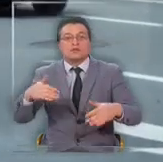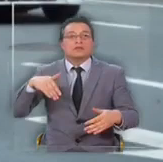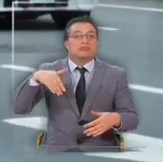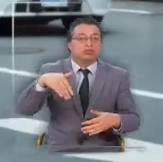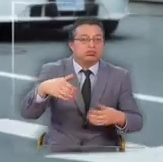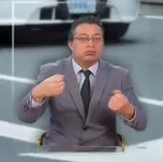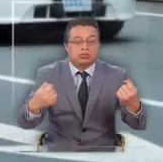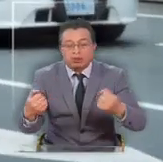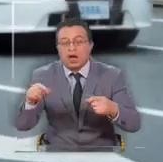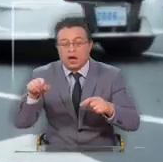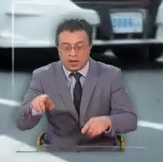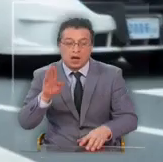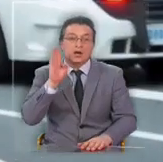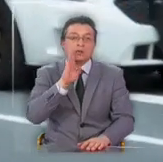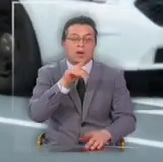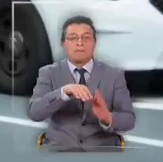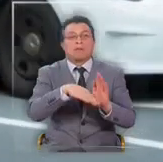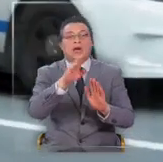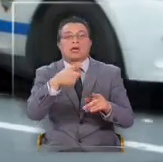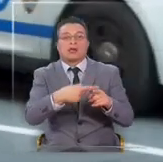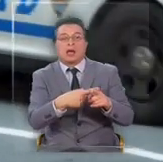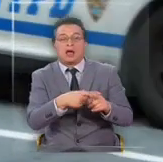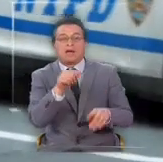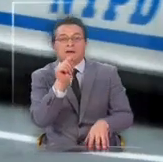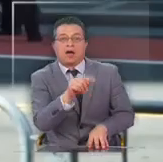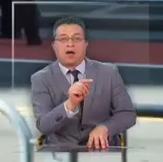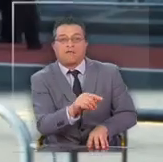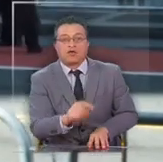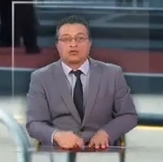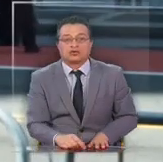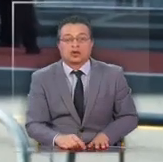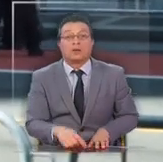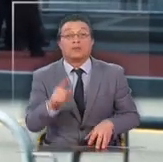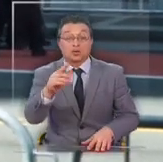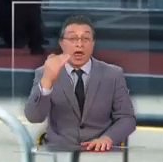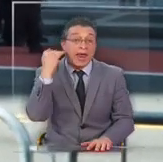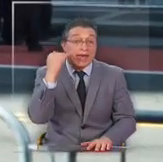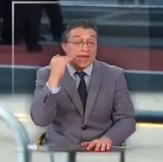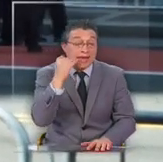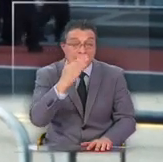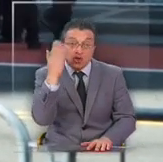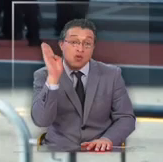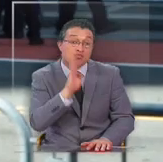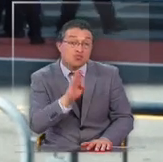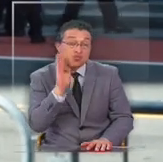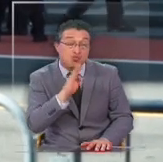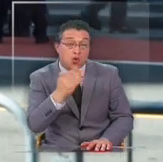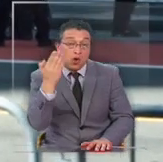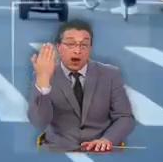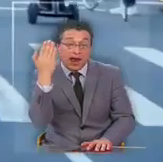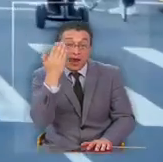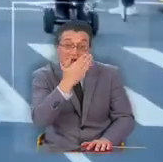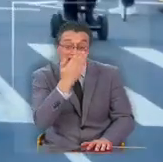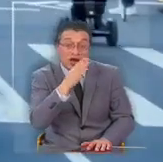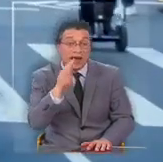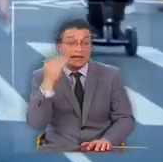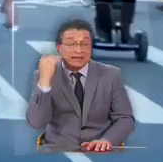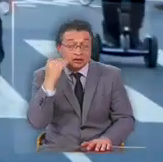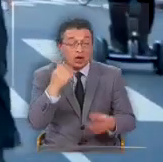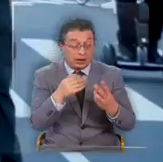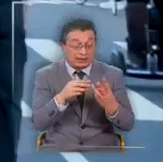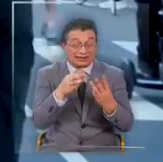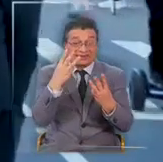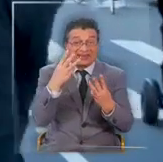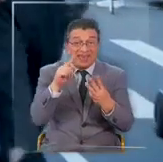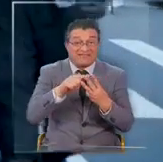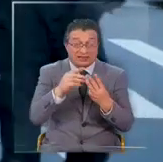ese tipo de situaciones. Un niño de raza negra tiene 3 veces más